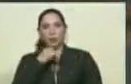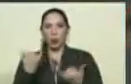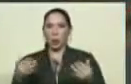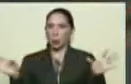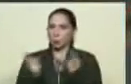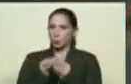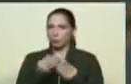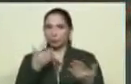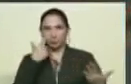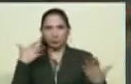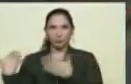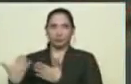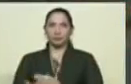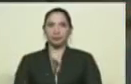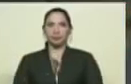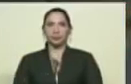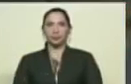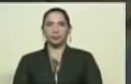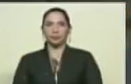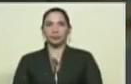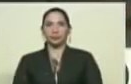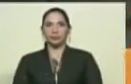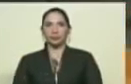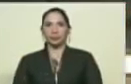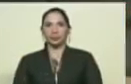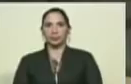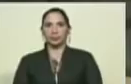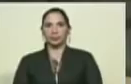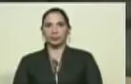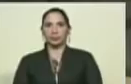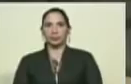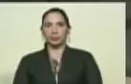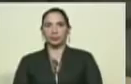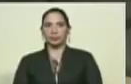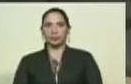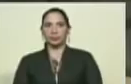desde el Alba Caracas y con ella retornamos el pase a los estudios a Venezolana de Televisión.